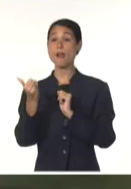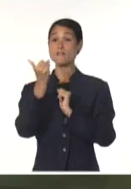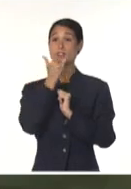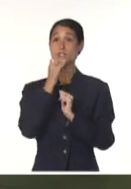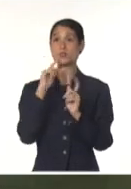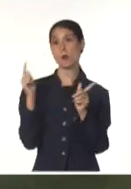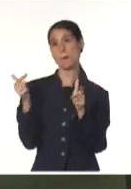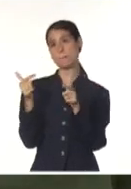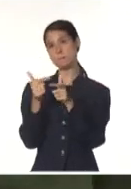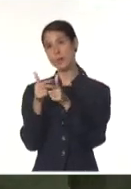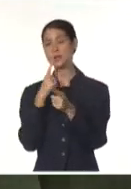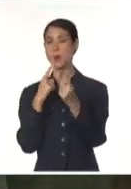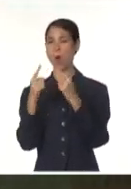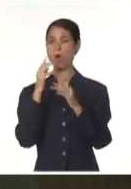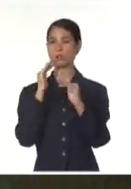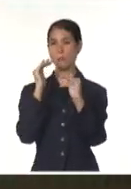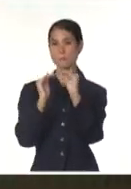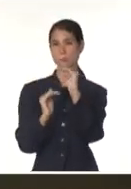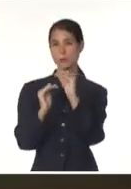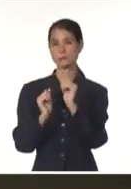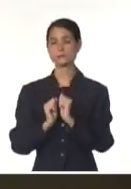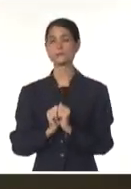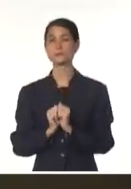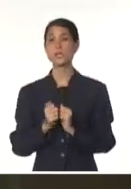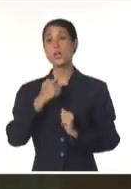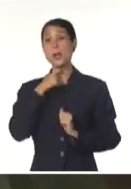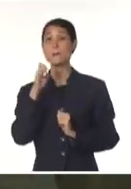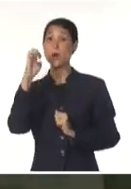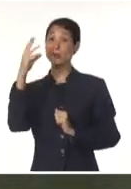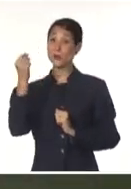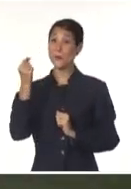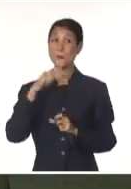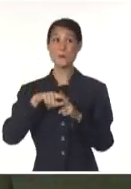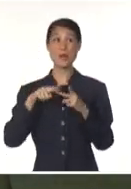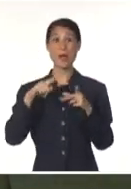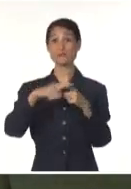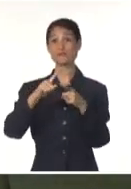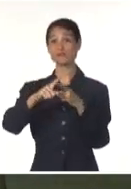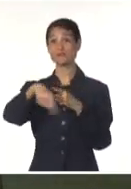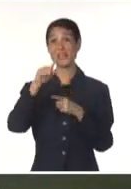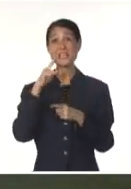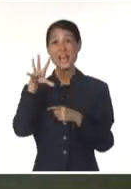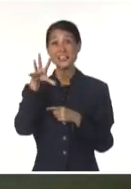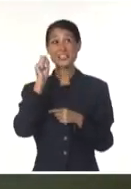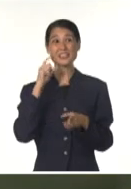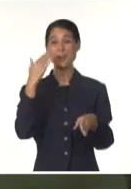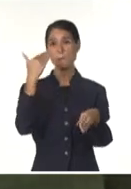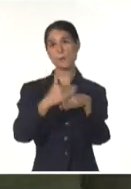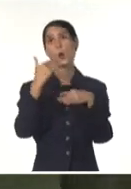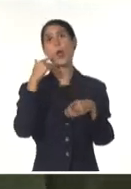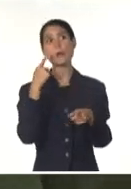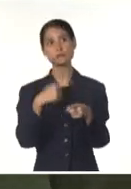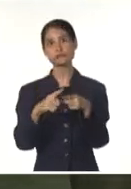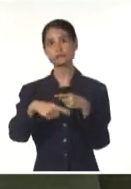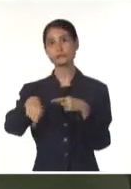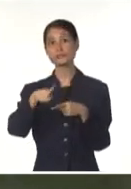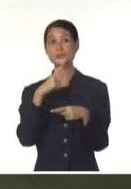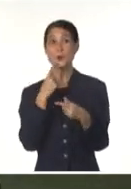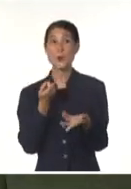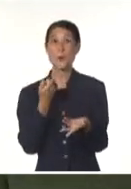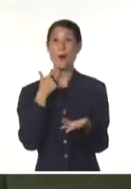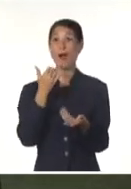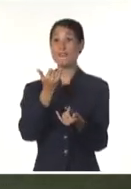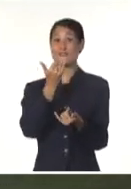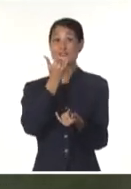esto es una tarea de envergadura en las condiciones económicas y financieras que está viviendo el país, repito una vez más, provocada